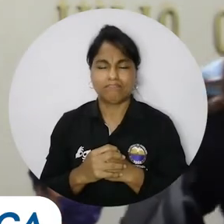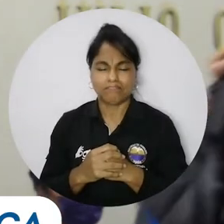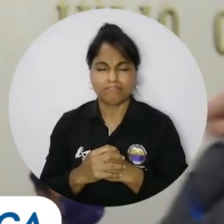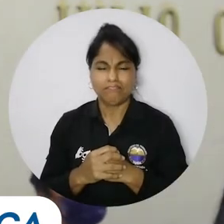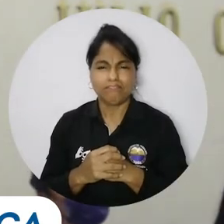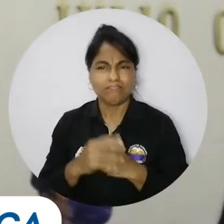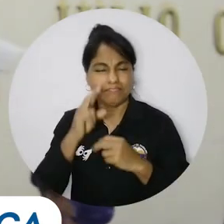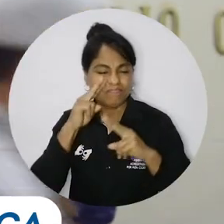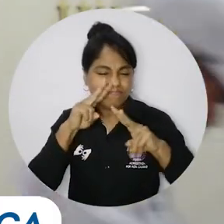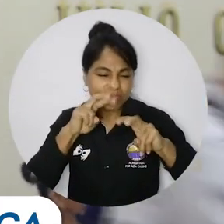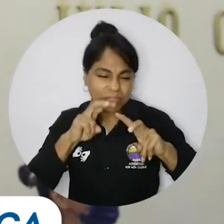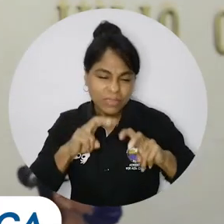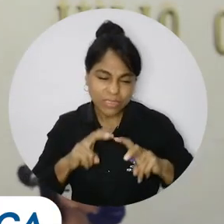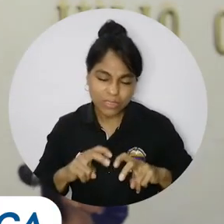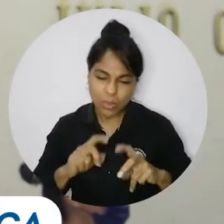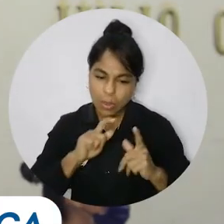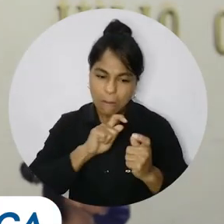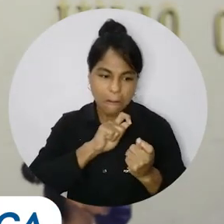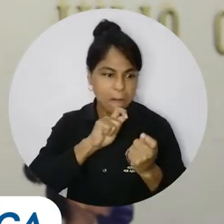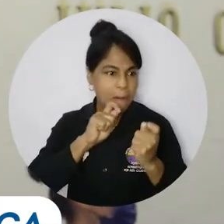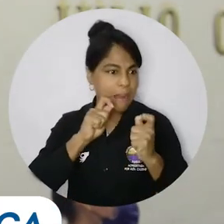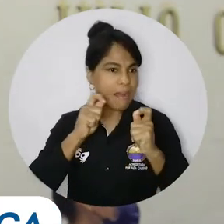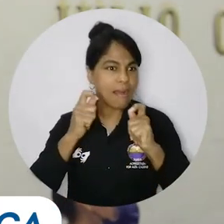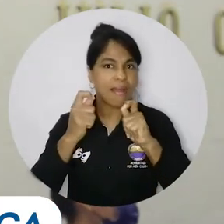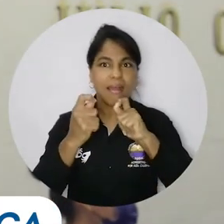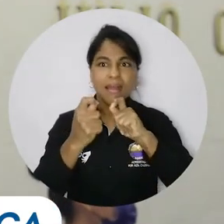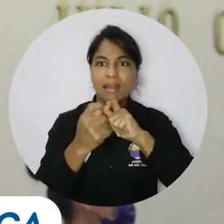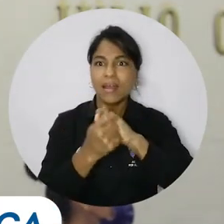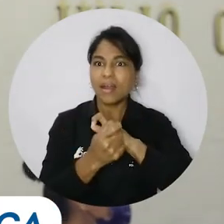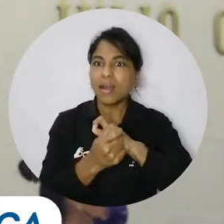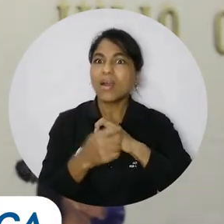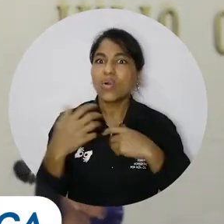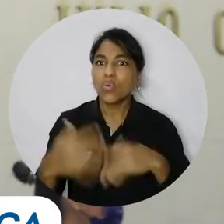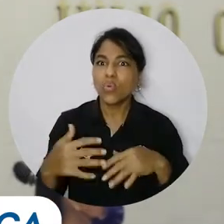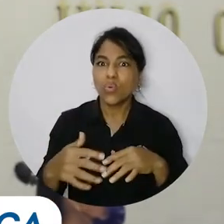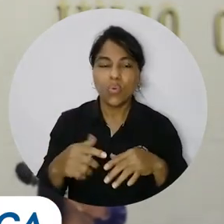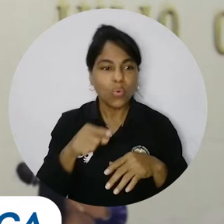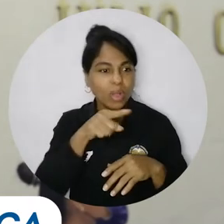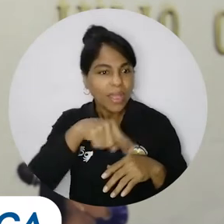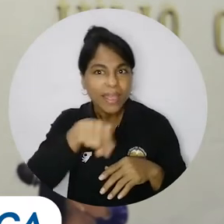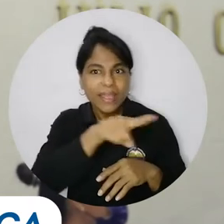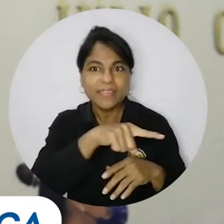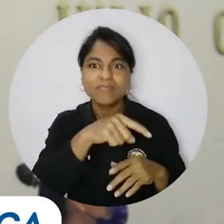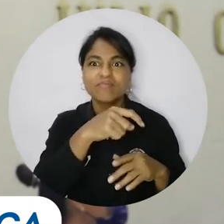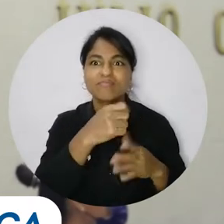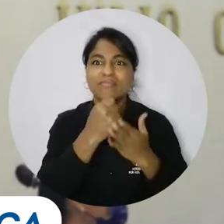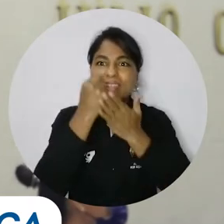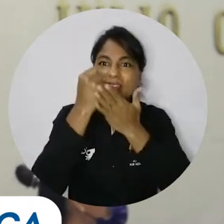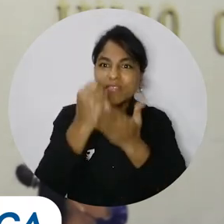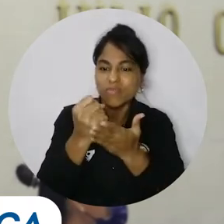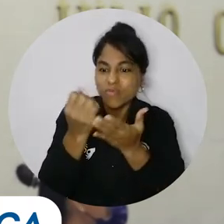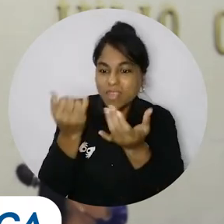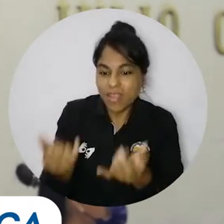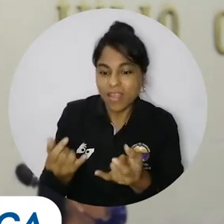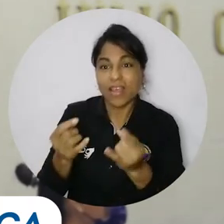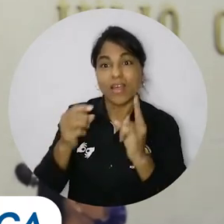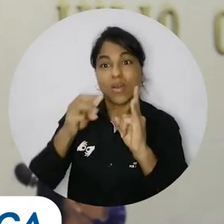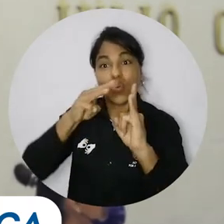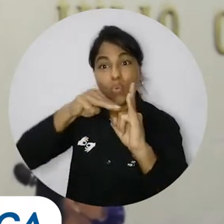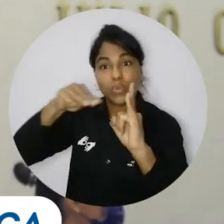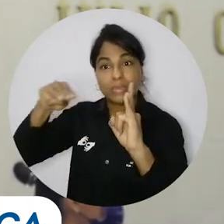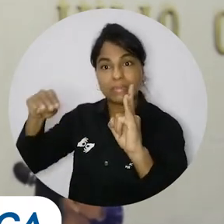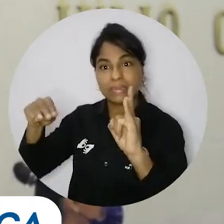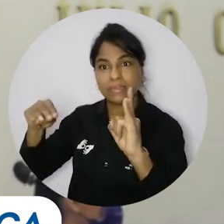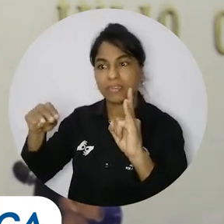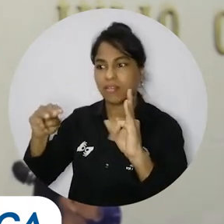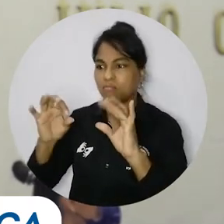venido evolucionando y gracias a esos procesos de investigación y los resultados que se han obtenido, hemos logrado que la Universidad hoy se posicione